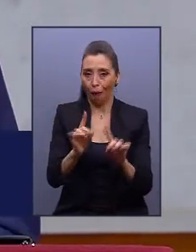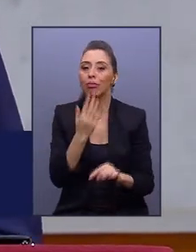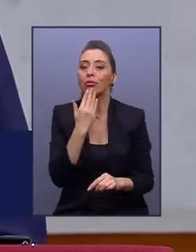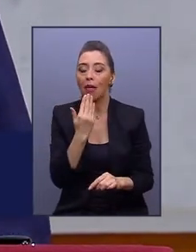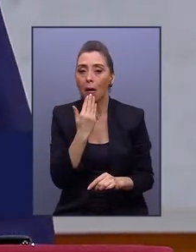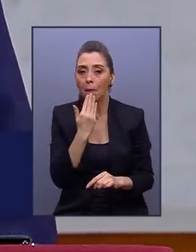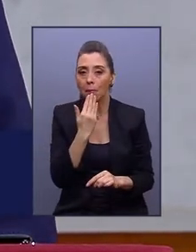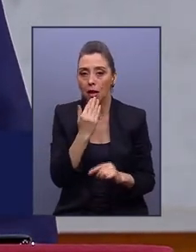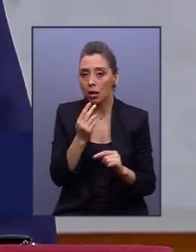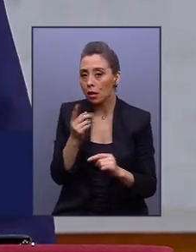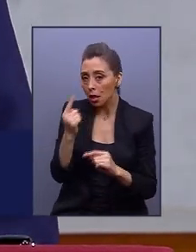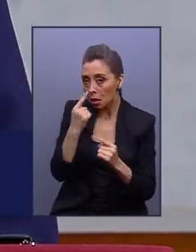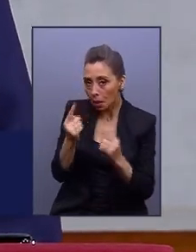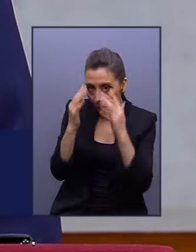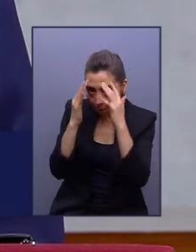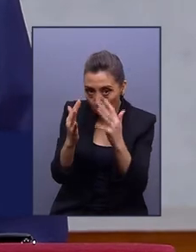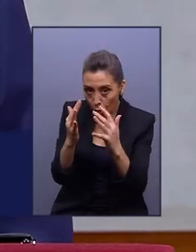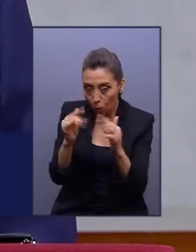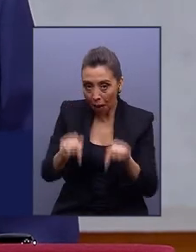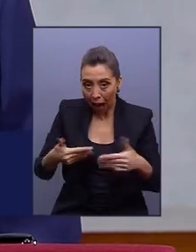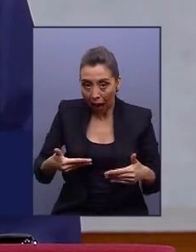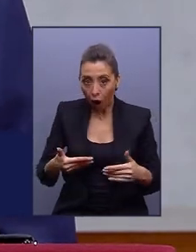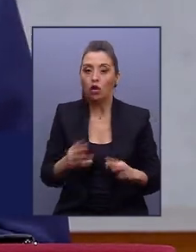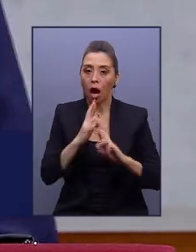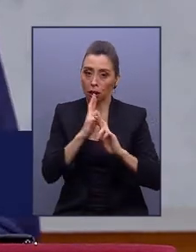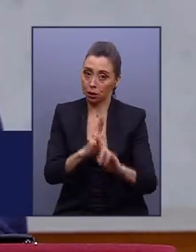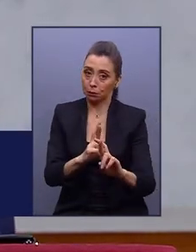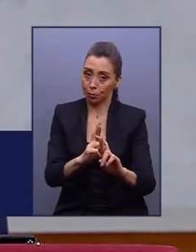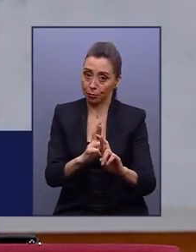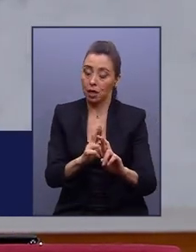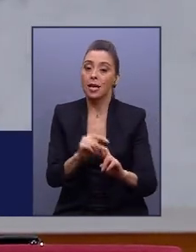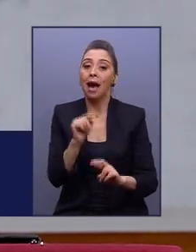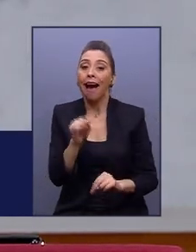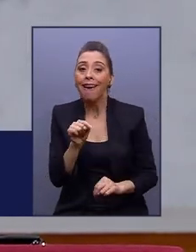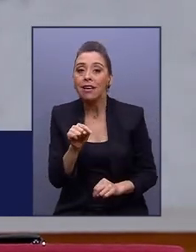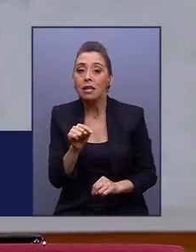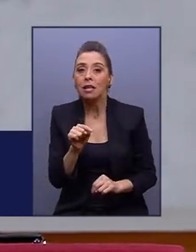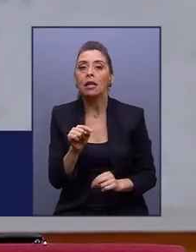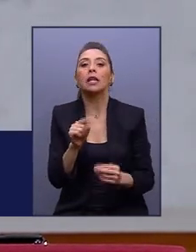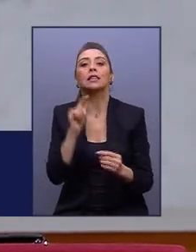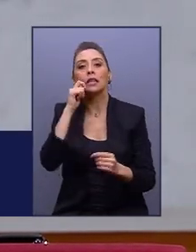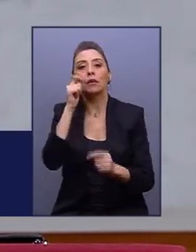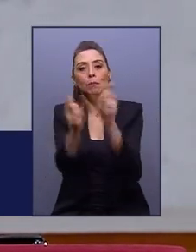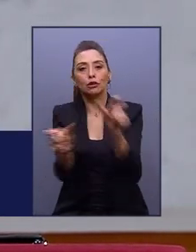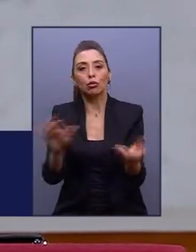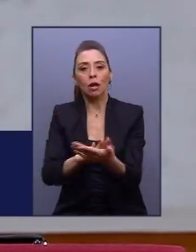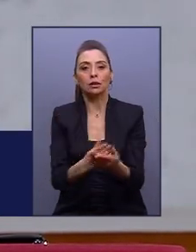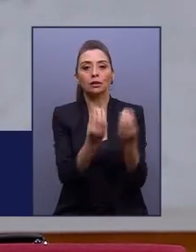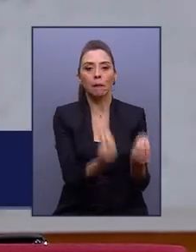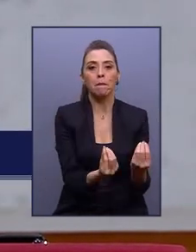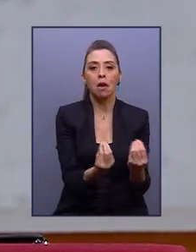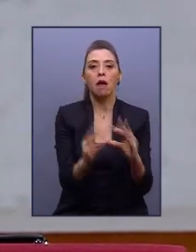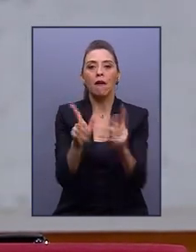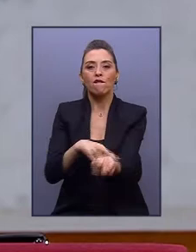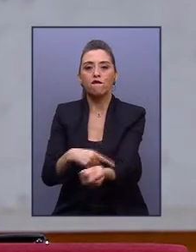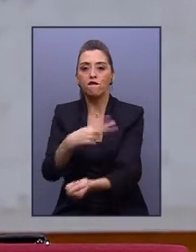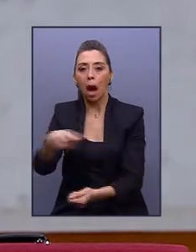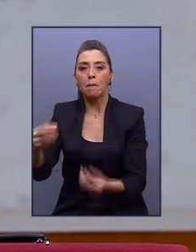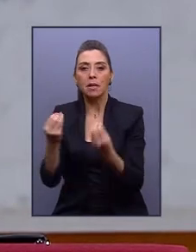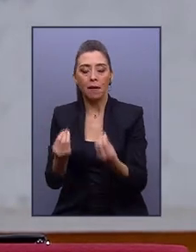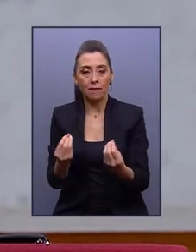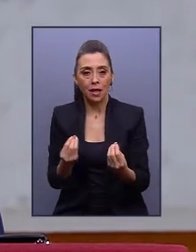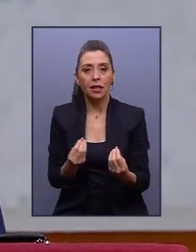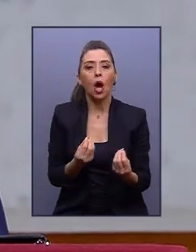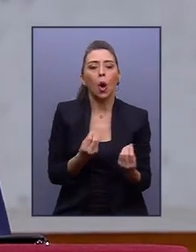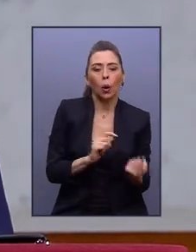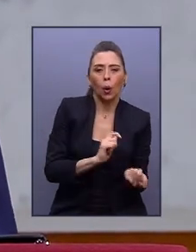también atender las preocupaciones y las urgencias del presente, porque en ellas se juega el bienestar de las personas y sus familias. Para